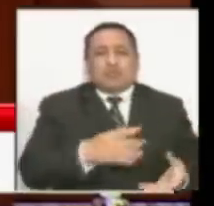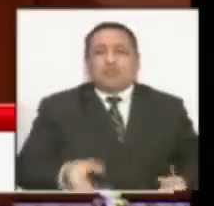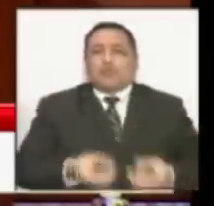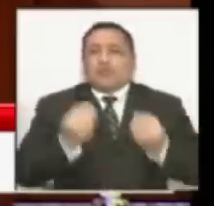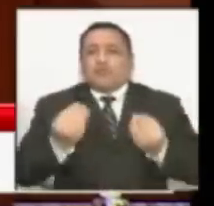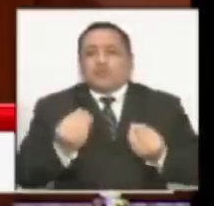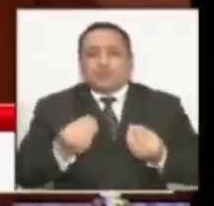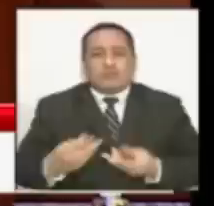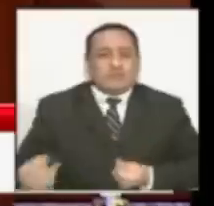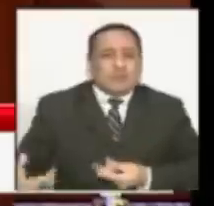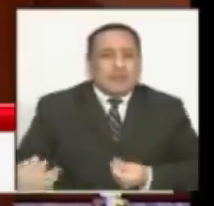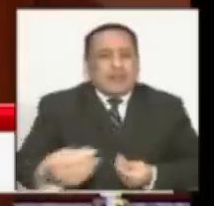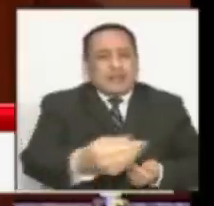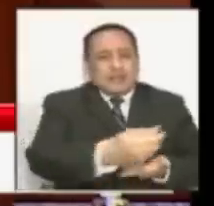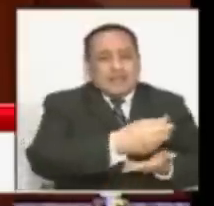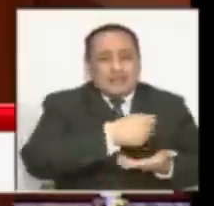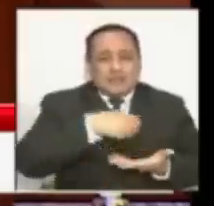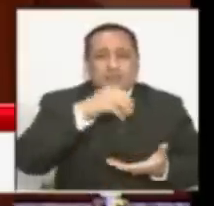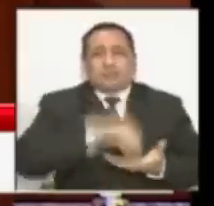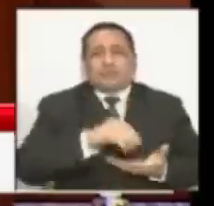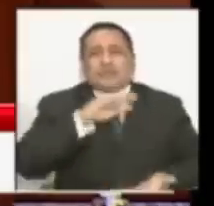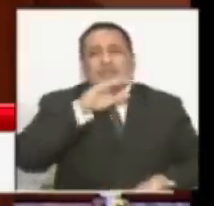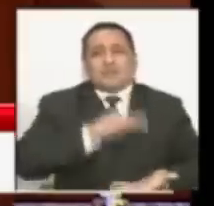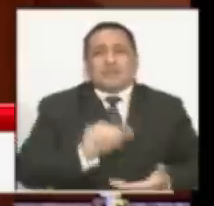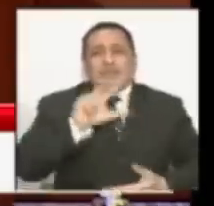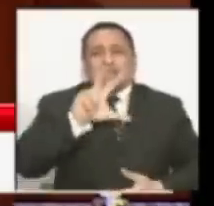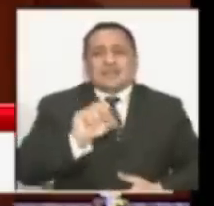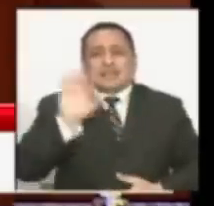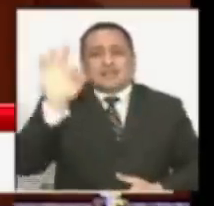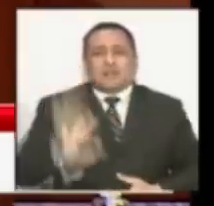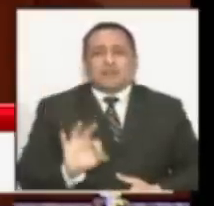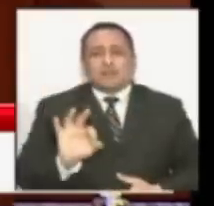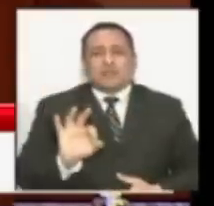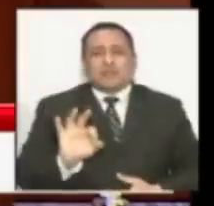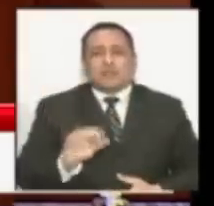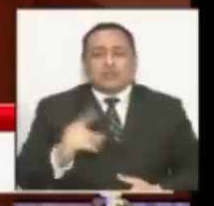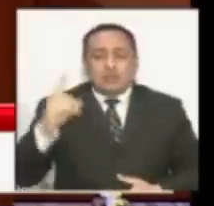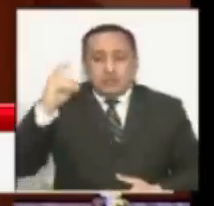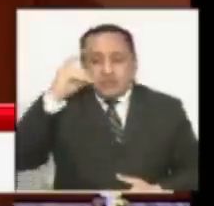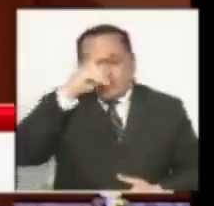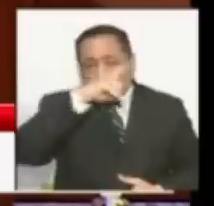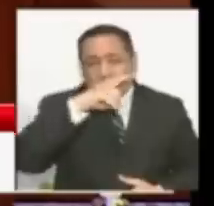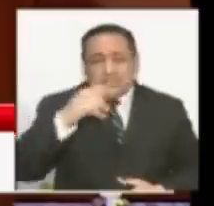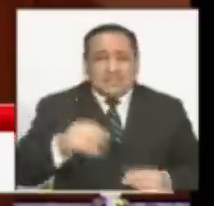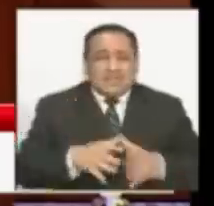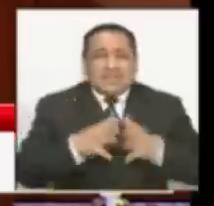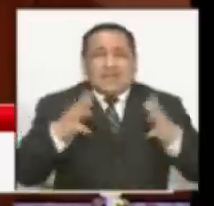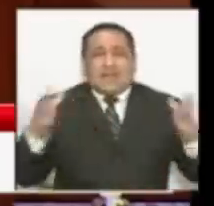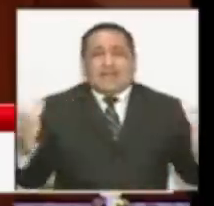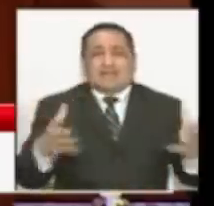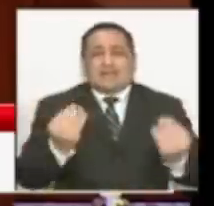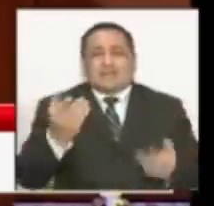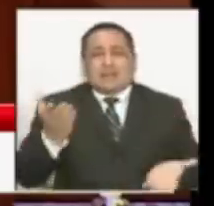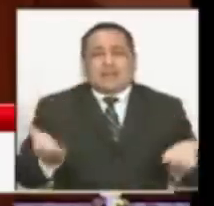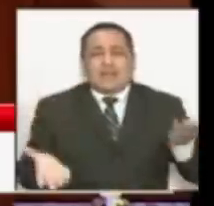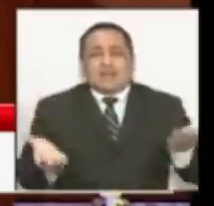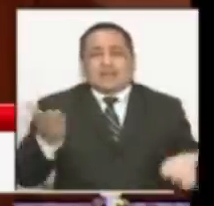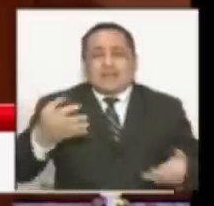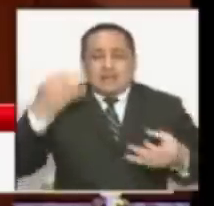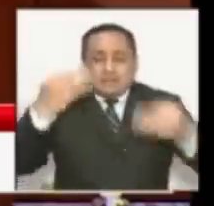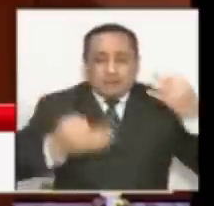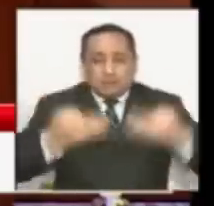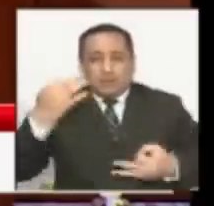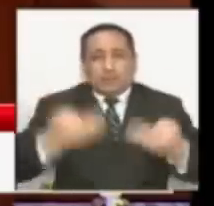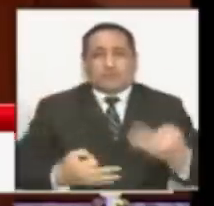una recaudación fiscal que ha caído en 30%, con dificultades enormes para equilibrar el